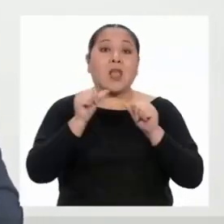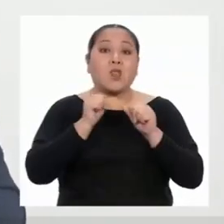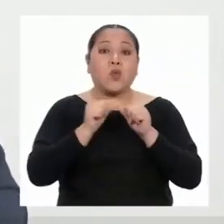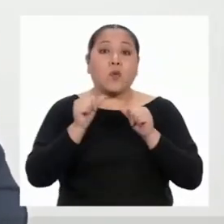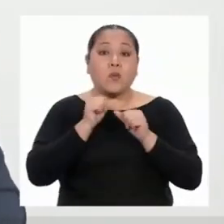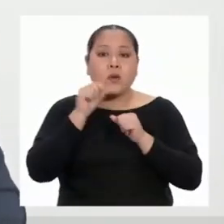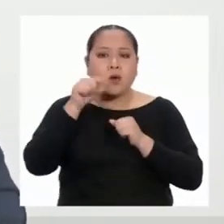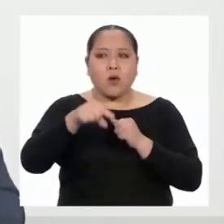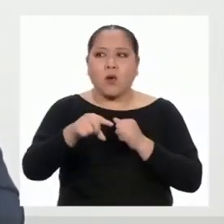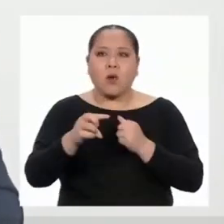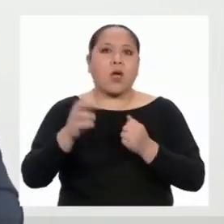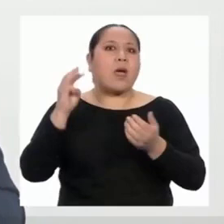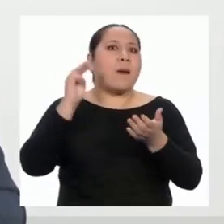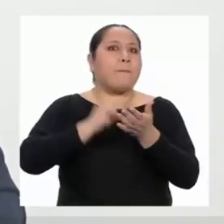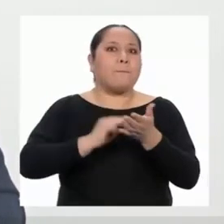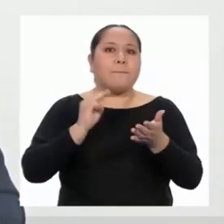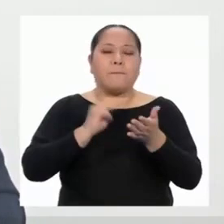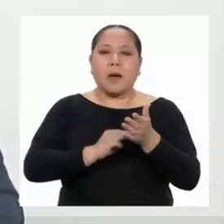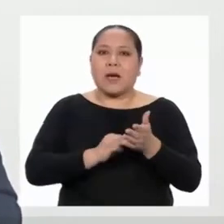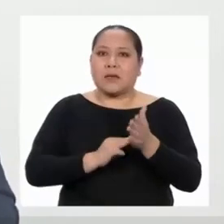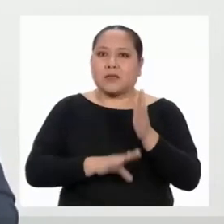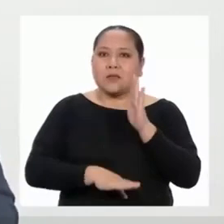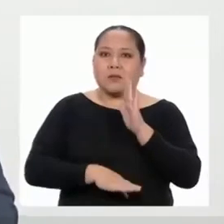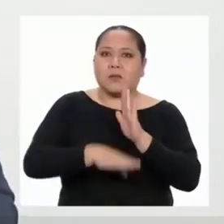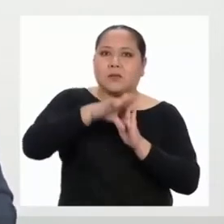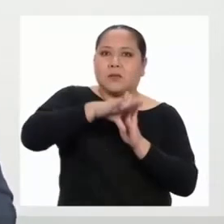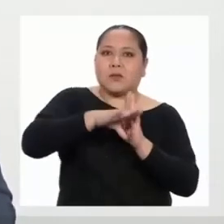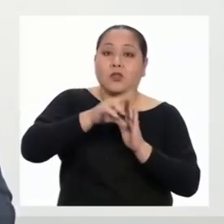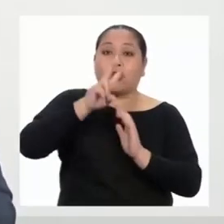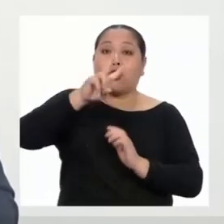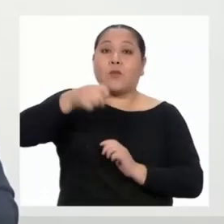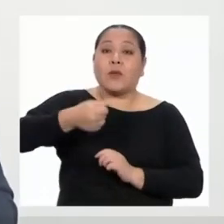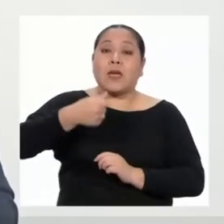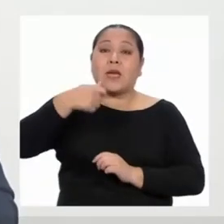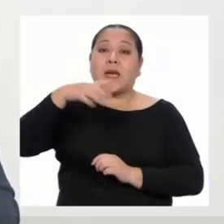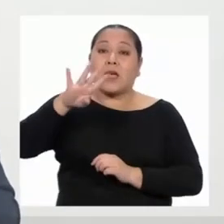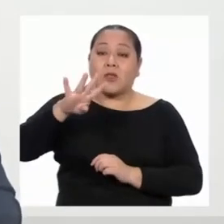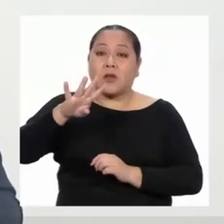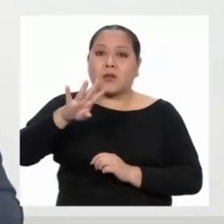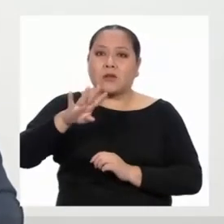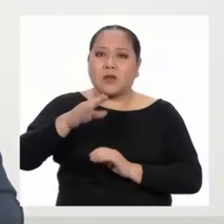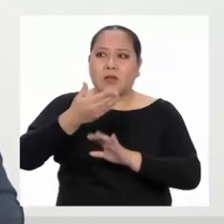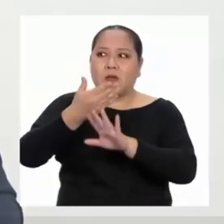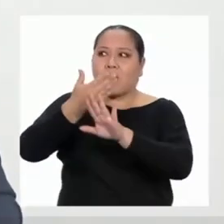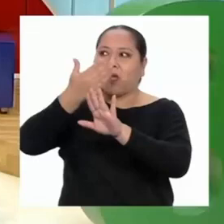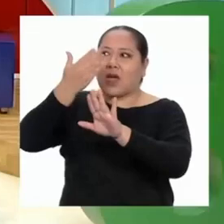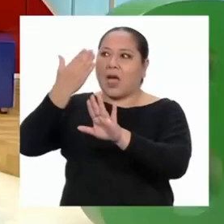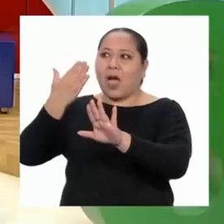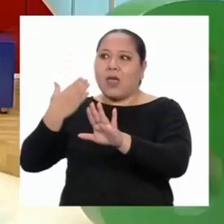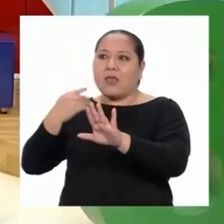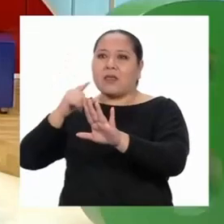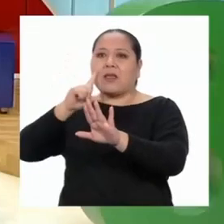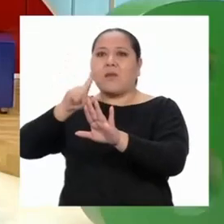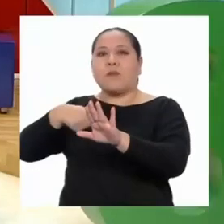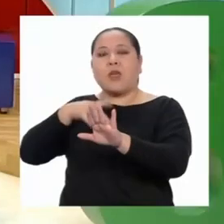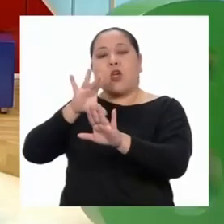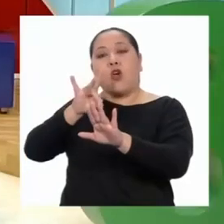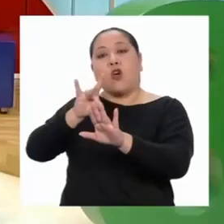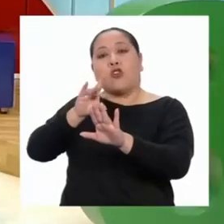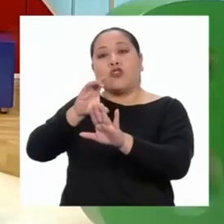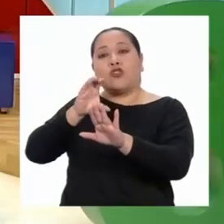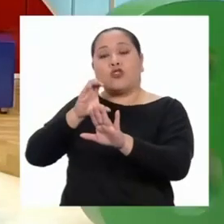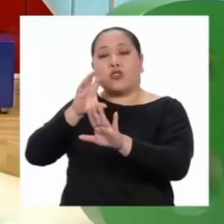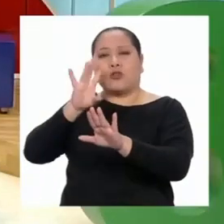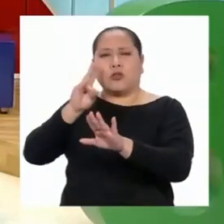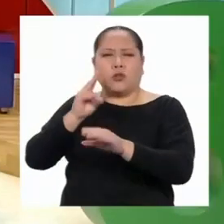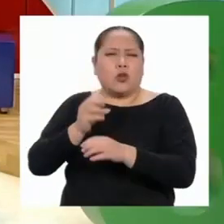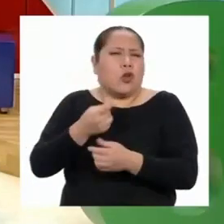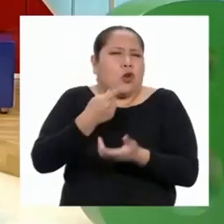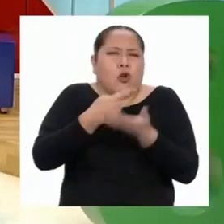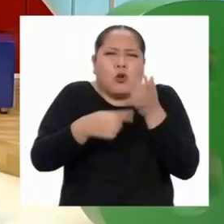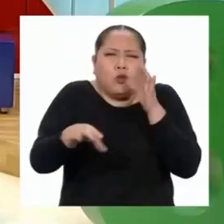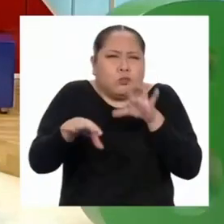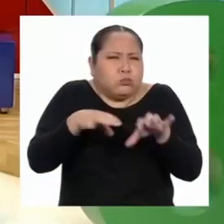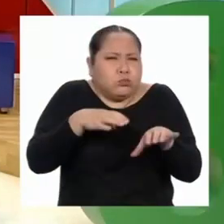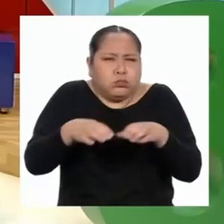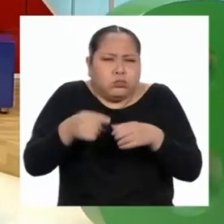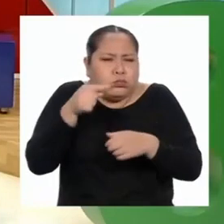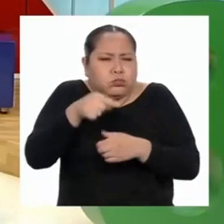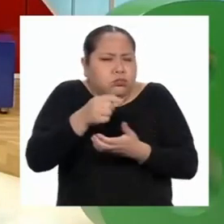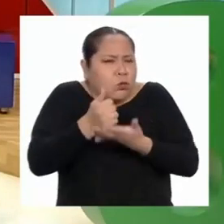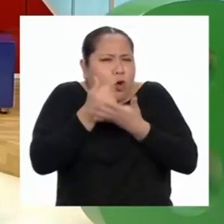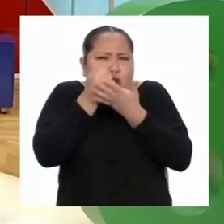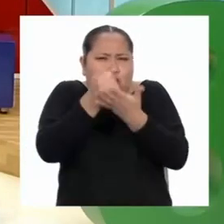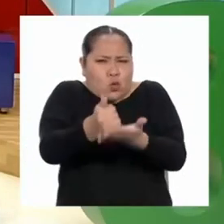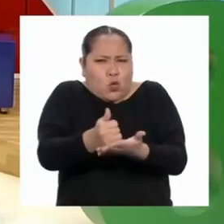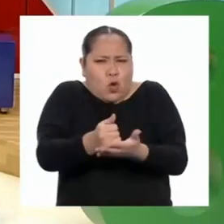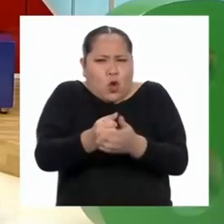más quechua hablantes en el 2014 de los que había en 1876. ¿Y qué podríamos hacer para ayudar